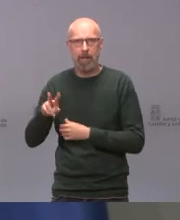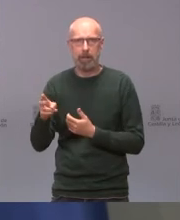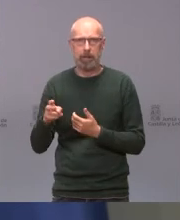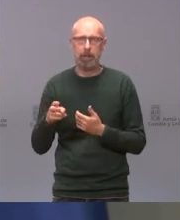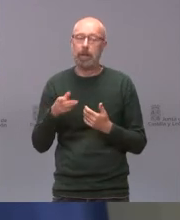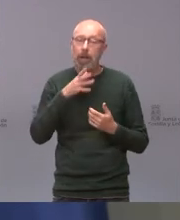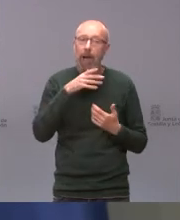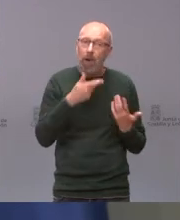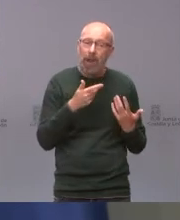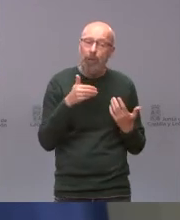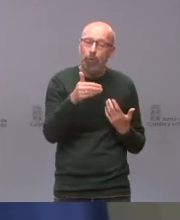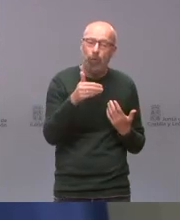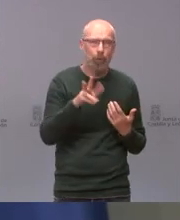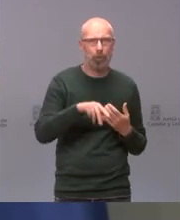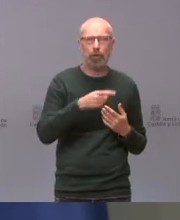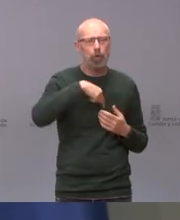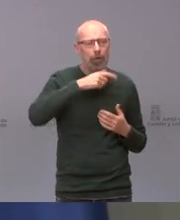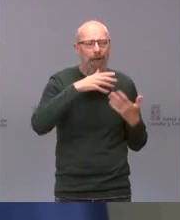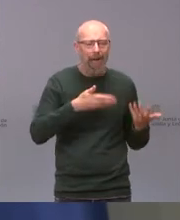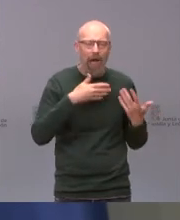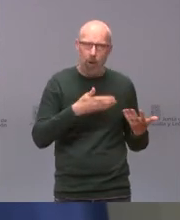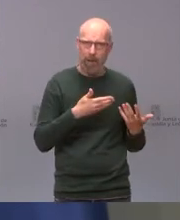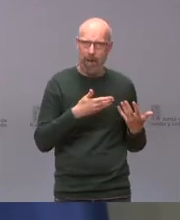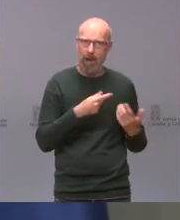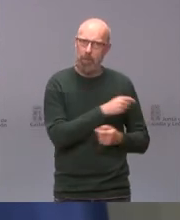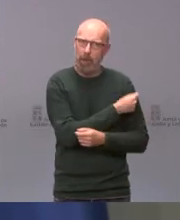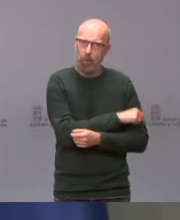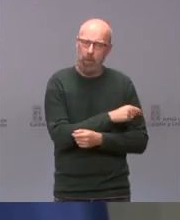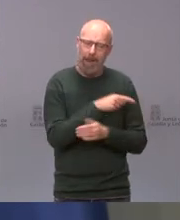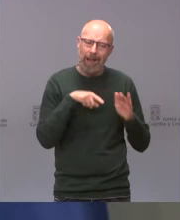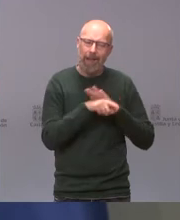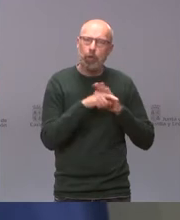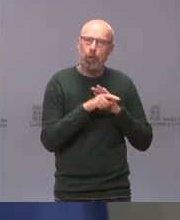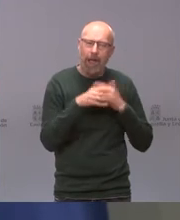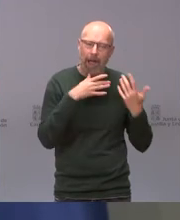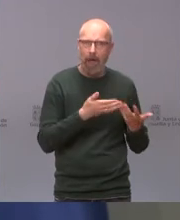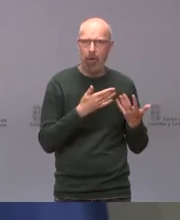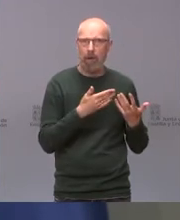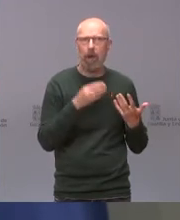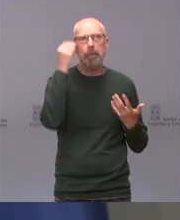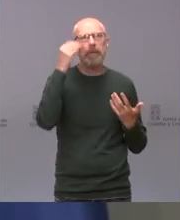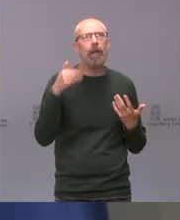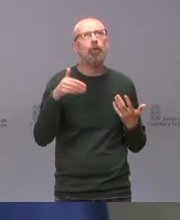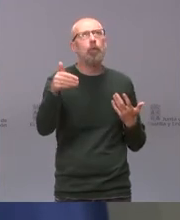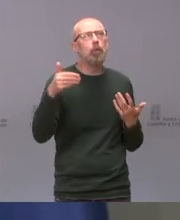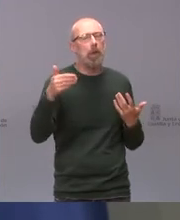para nosotros. Lo que nos toca a los gobernantes es gestionar el presente, no hacer este tipo